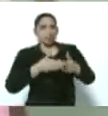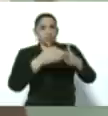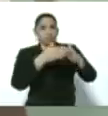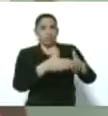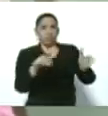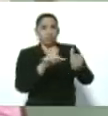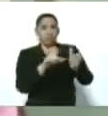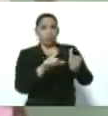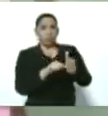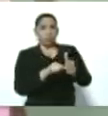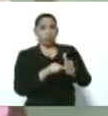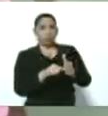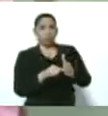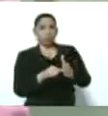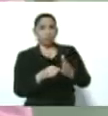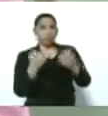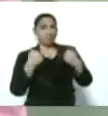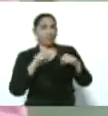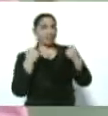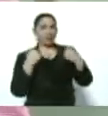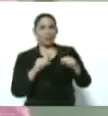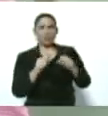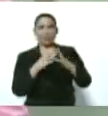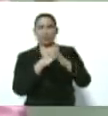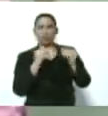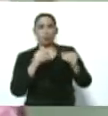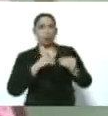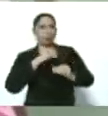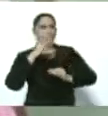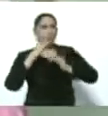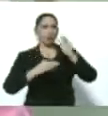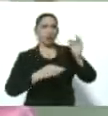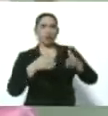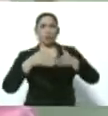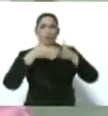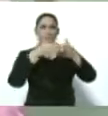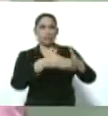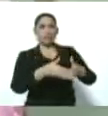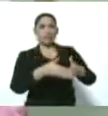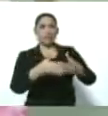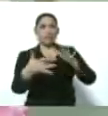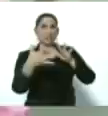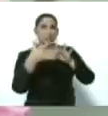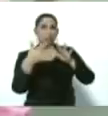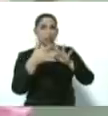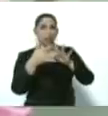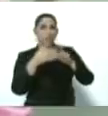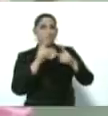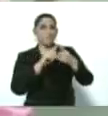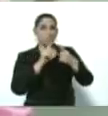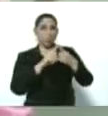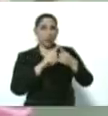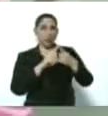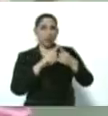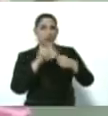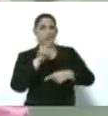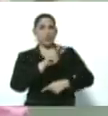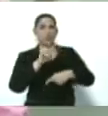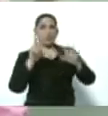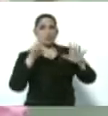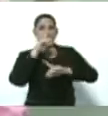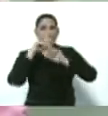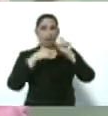venían prácticamente todos estaban contagiados y están relacionados a ese caso. El primero de ellos es una mujer de 27